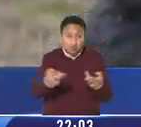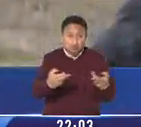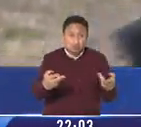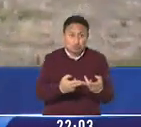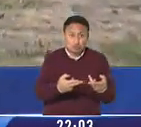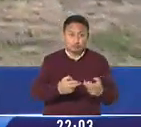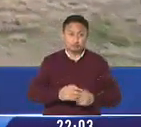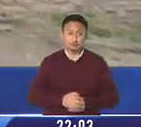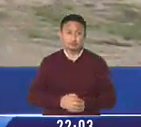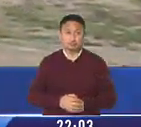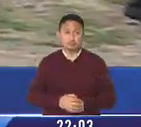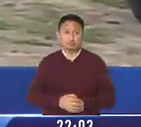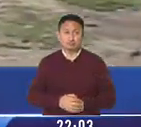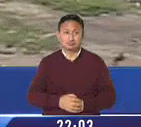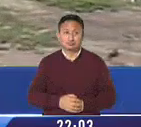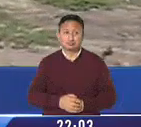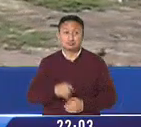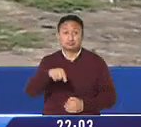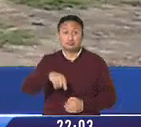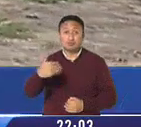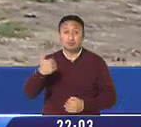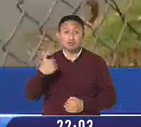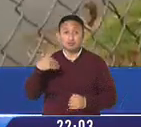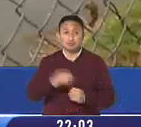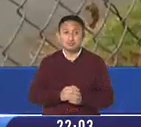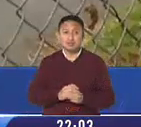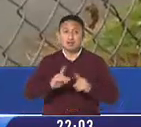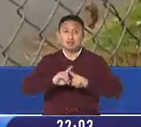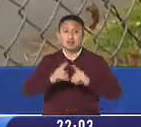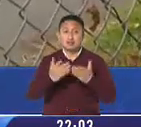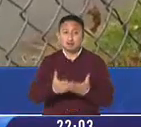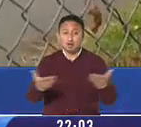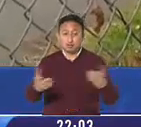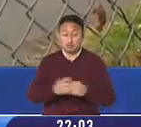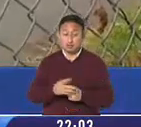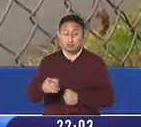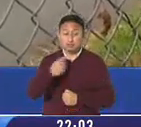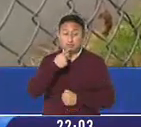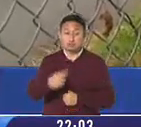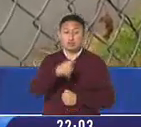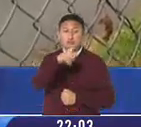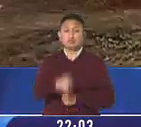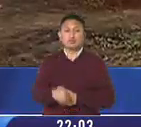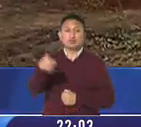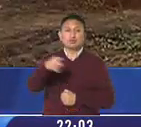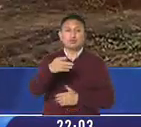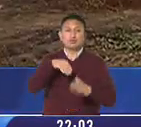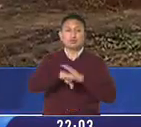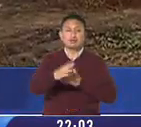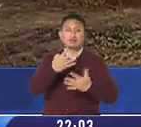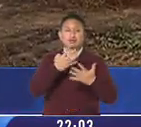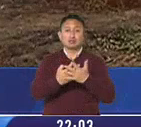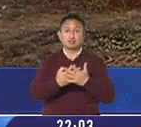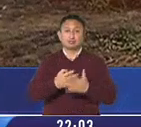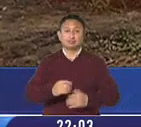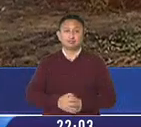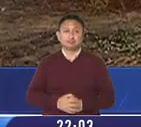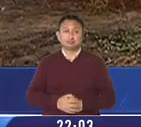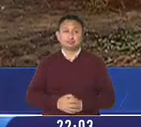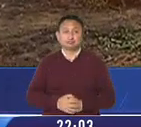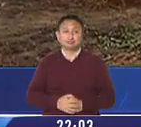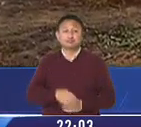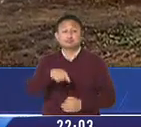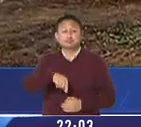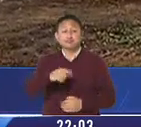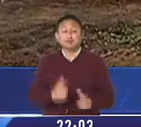famosas cizallas. En su poder se encontró varios objetos que son prohibidos en el interior del centro carcelario. Se trata